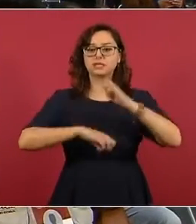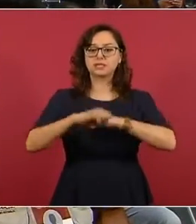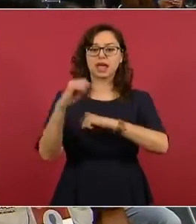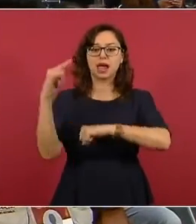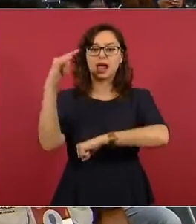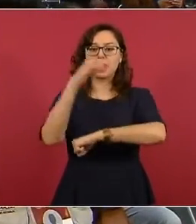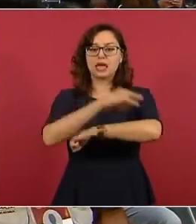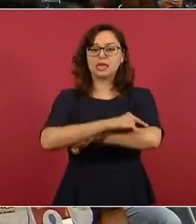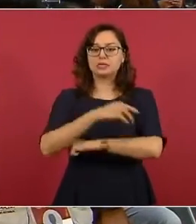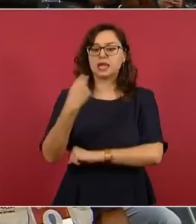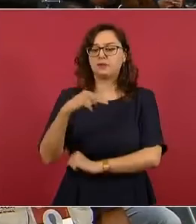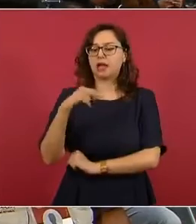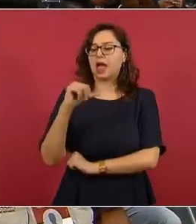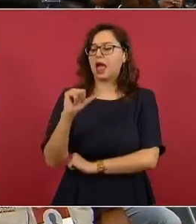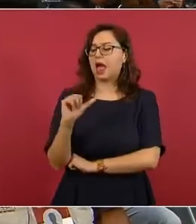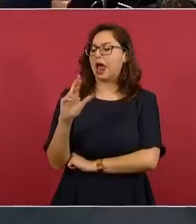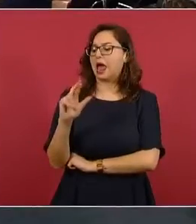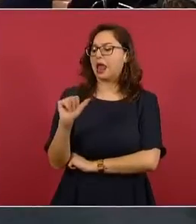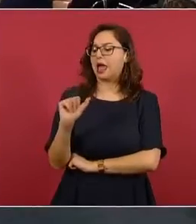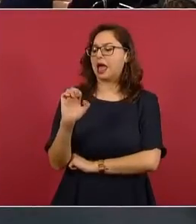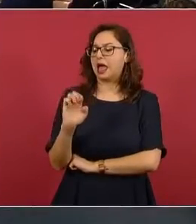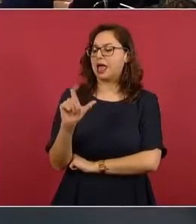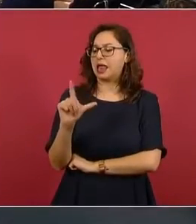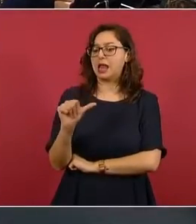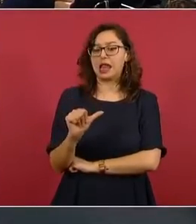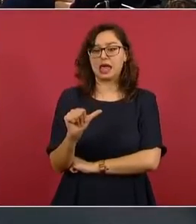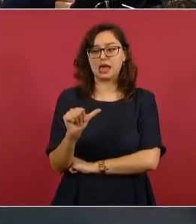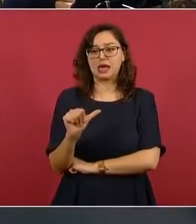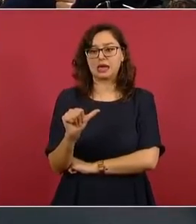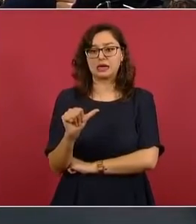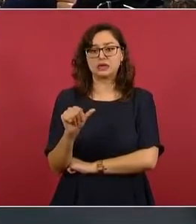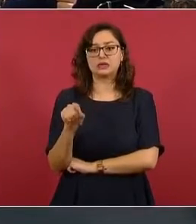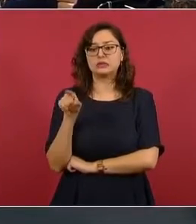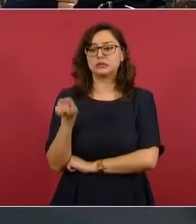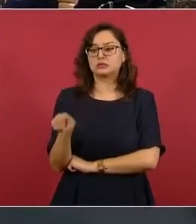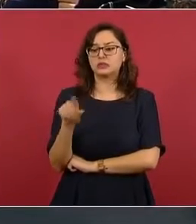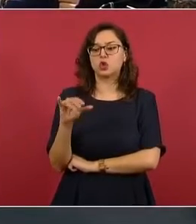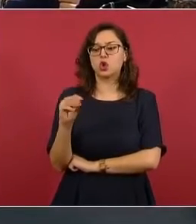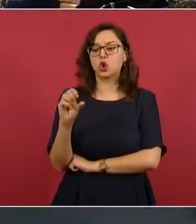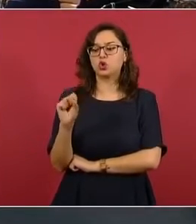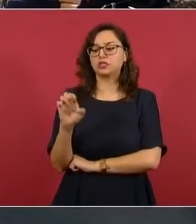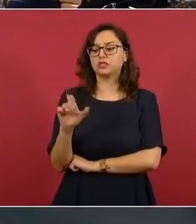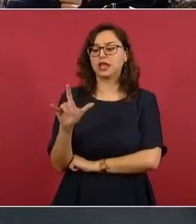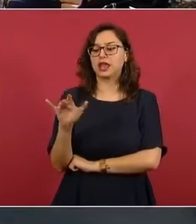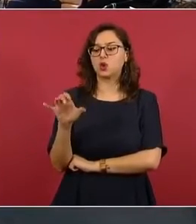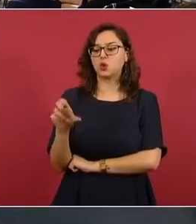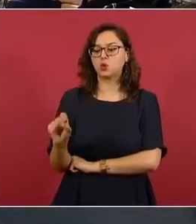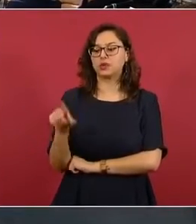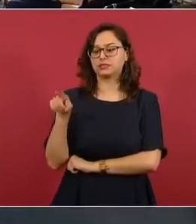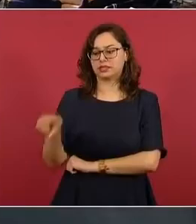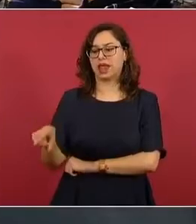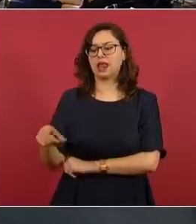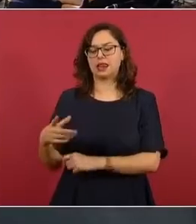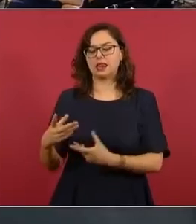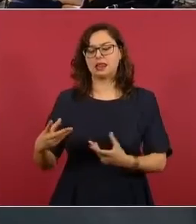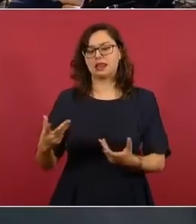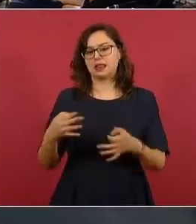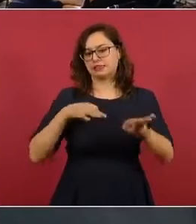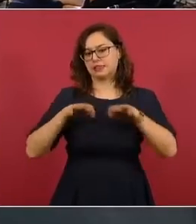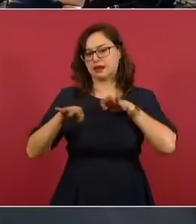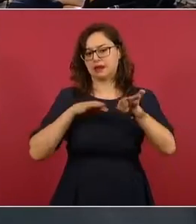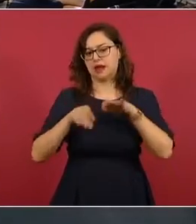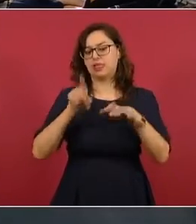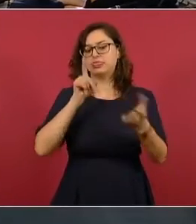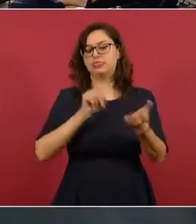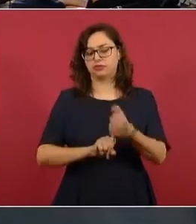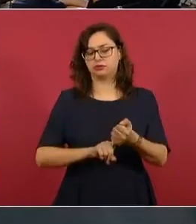de un empresario, que dicen que van a tener rutas del AIFA a Estados